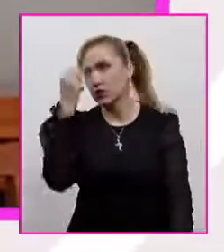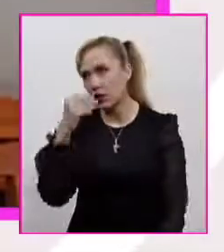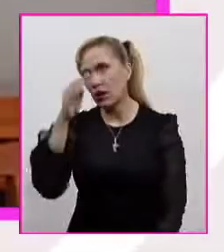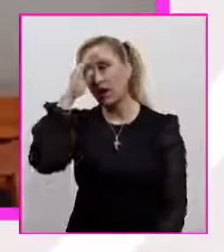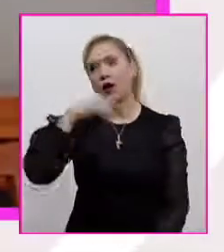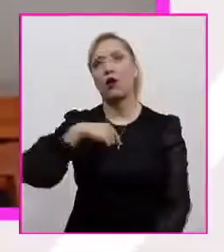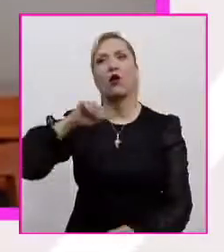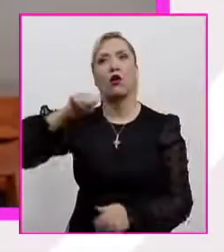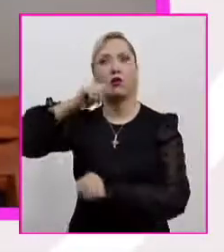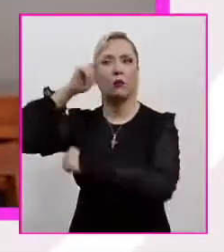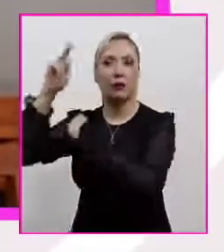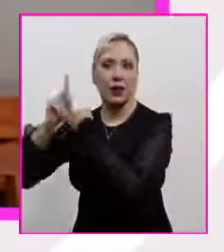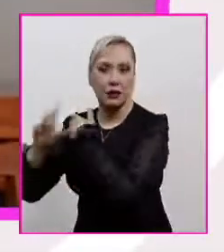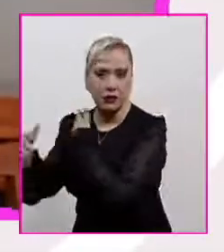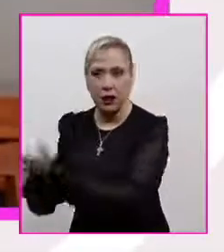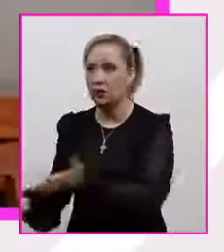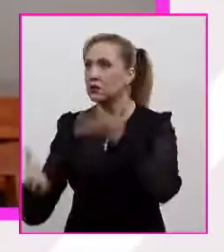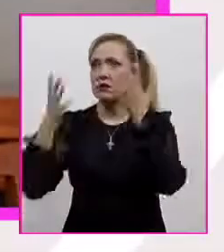demás, ¿no?